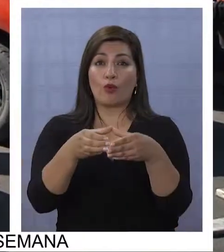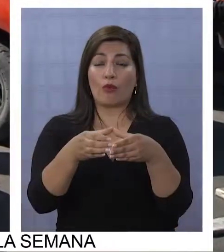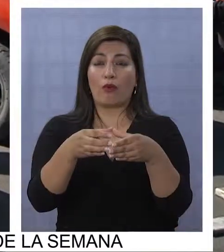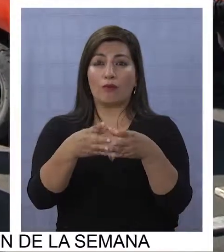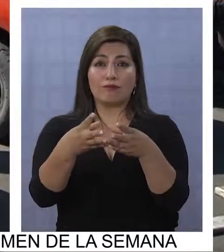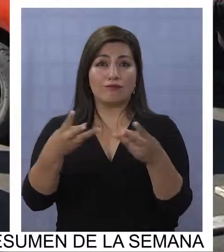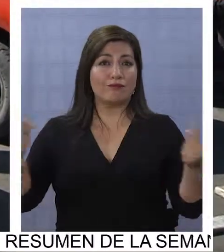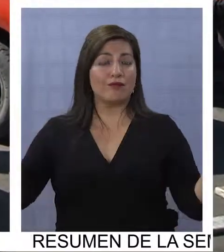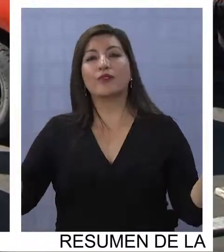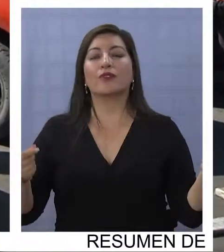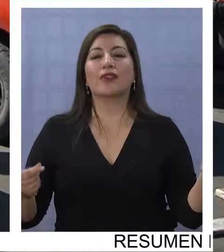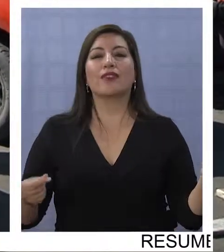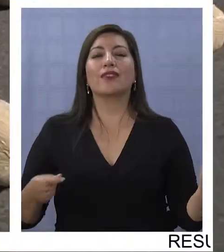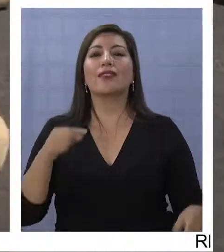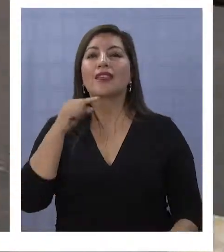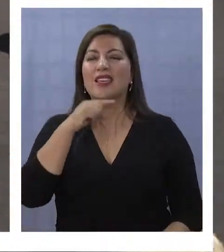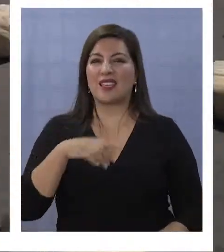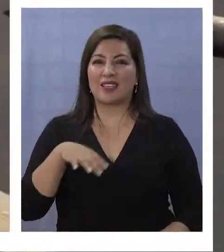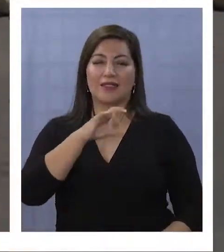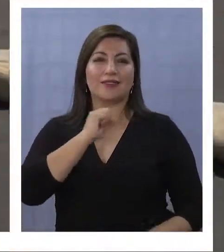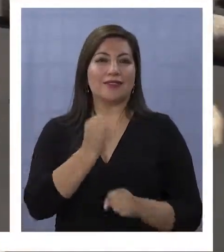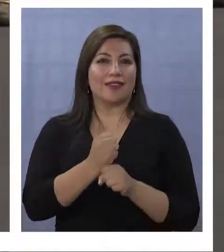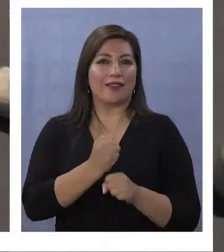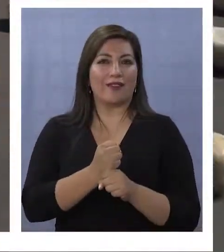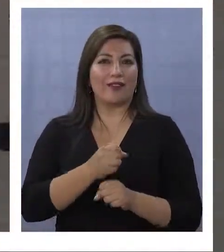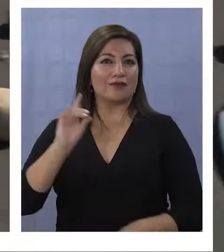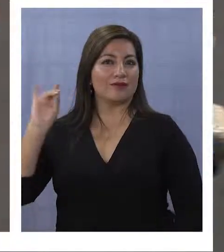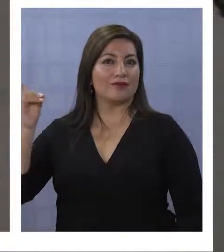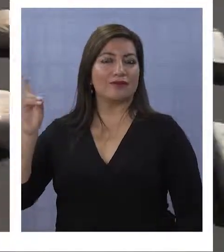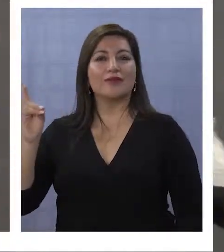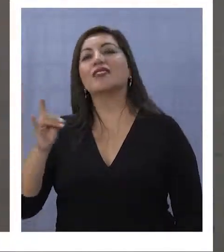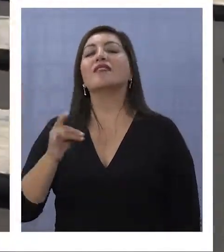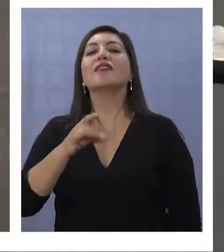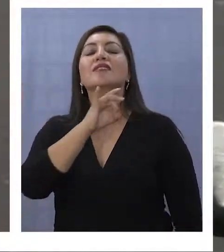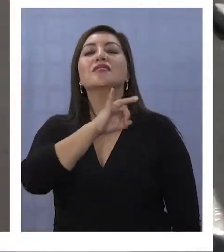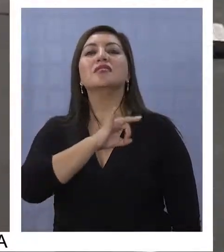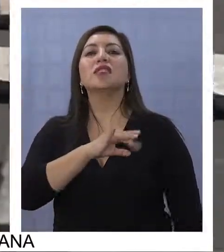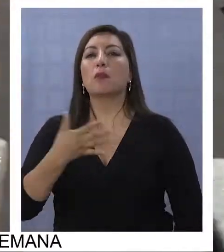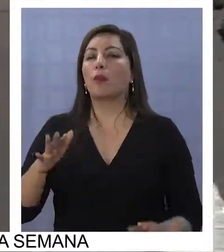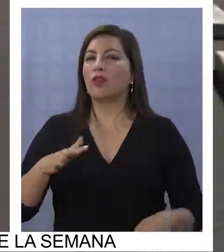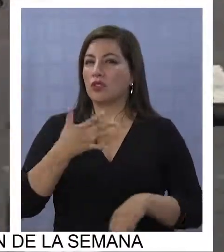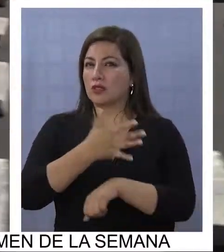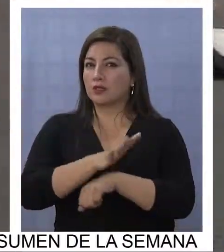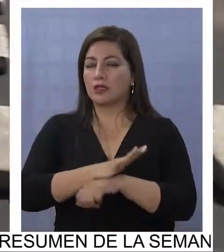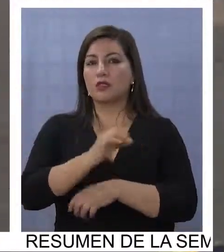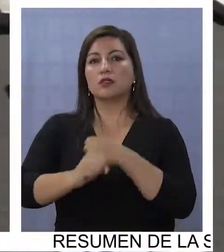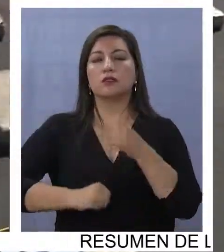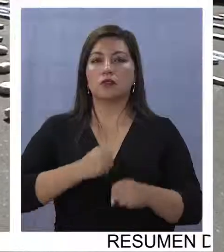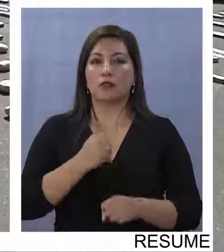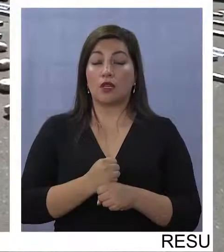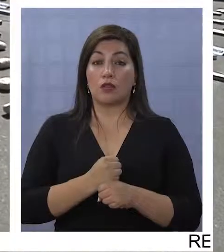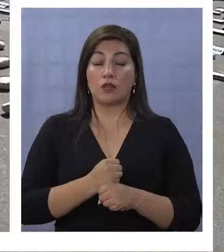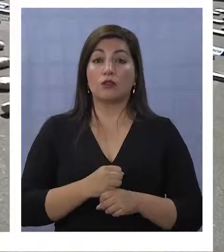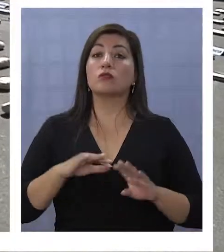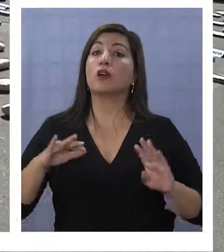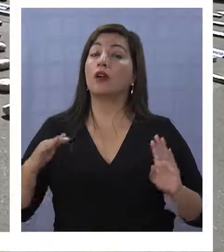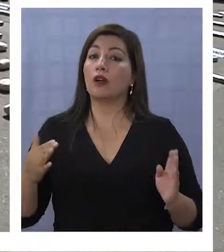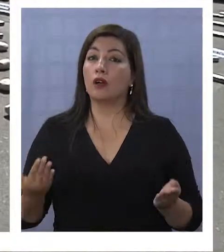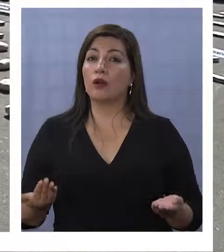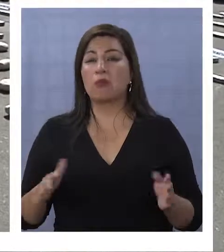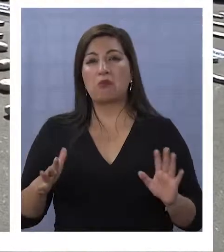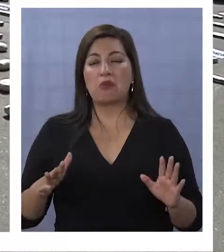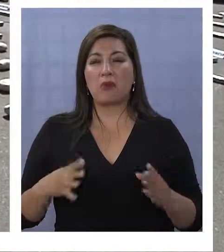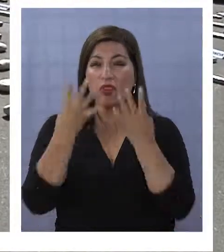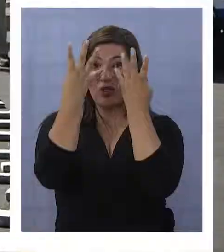banda de narcotraficantes que operaba entre Chile y Bolivia desde hace más de 15 años, los cuales podrán ser condenados a